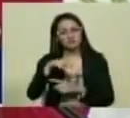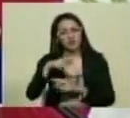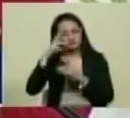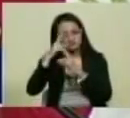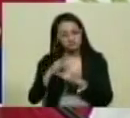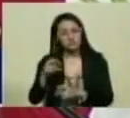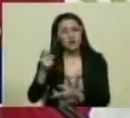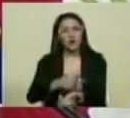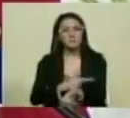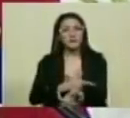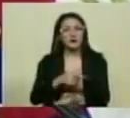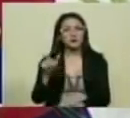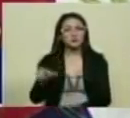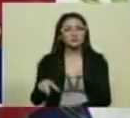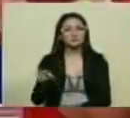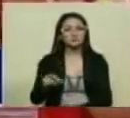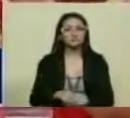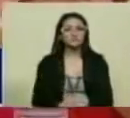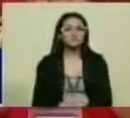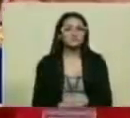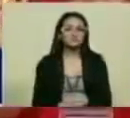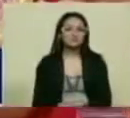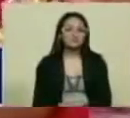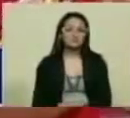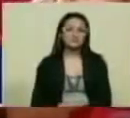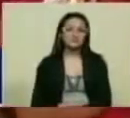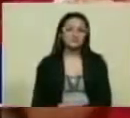Piaroa. No, no.